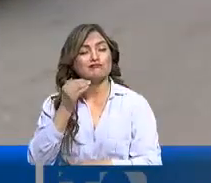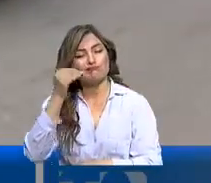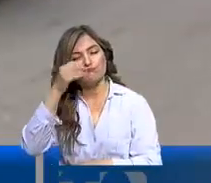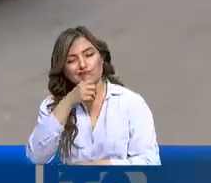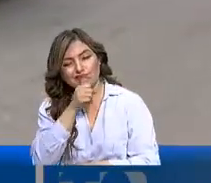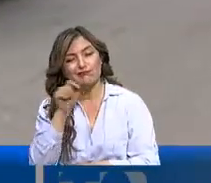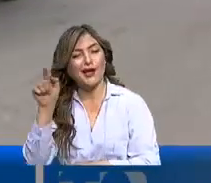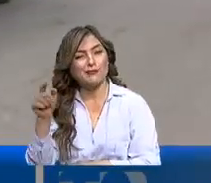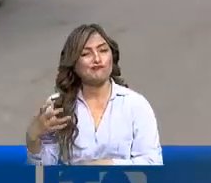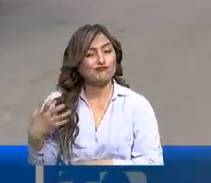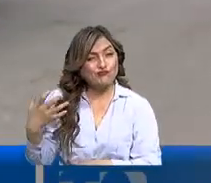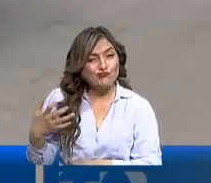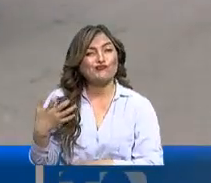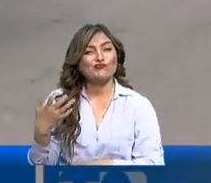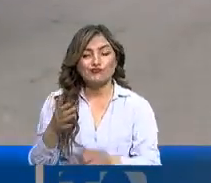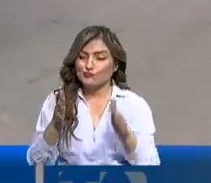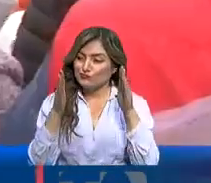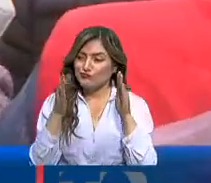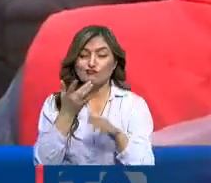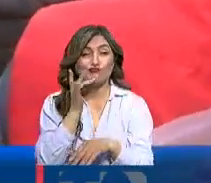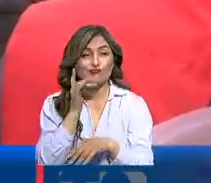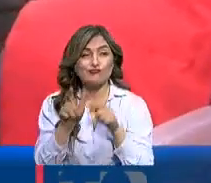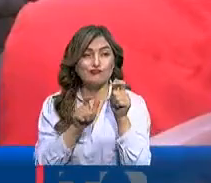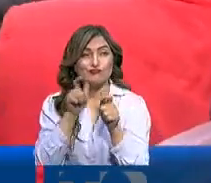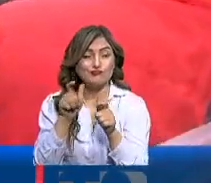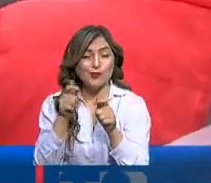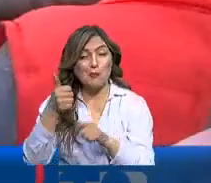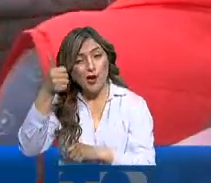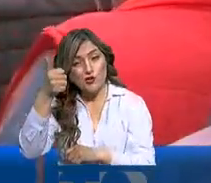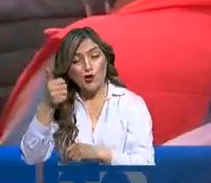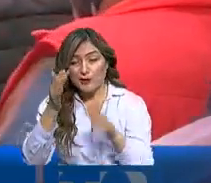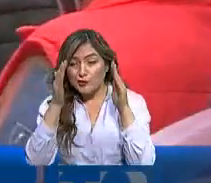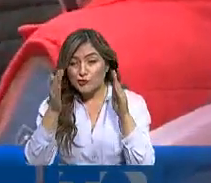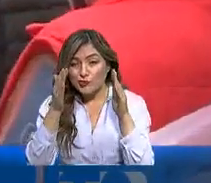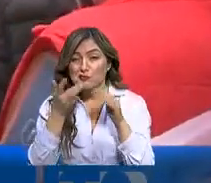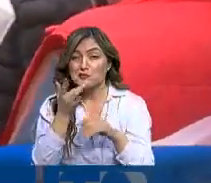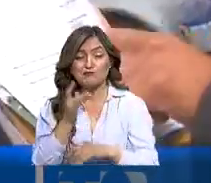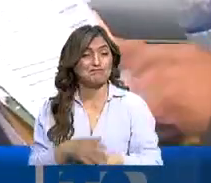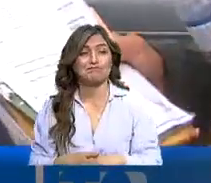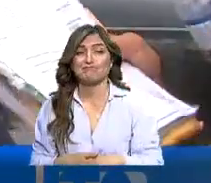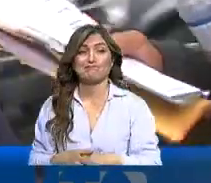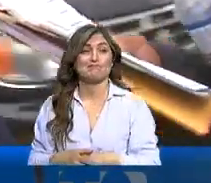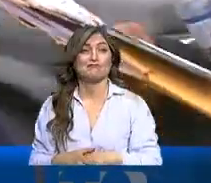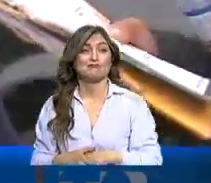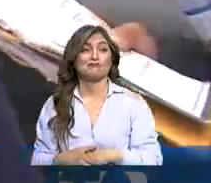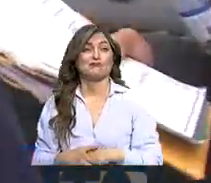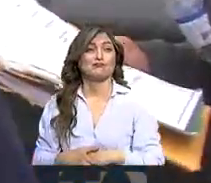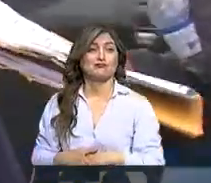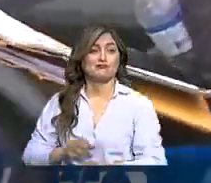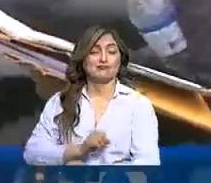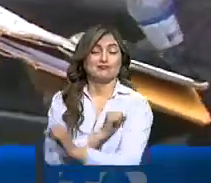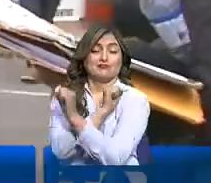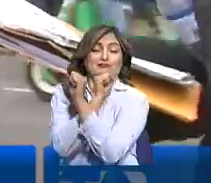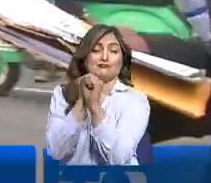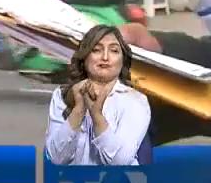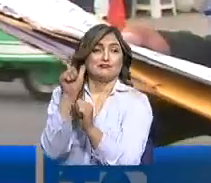edad. Su queja es debido a que no hay una atención preferencial para el grupo prioritario a la cual ella pertenece. Figúrese, toda la mañana